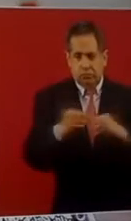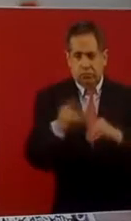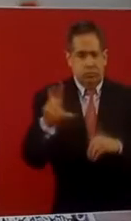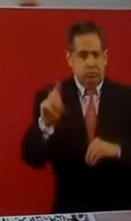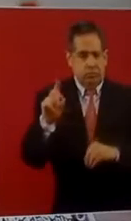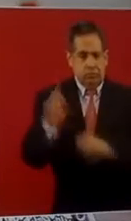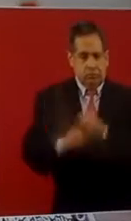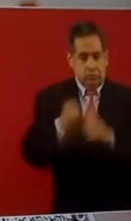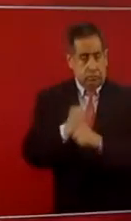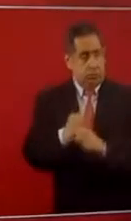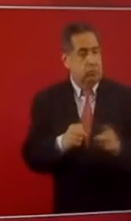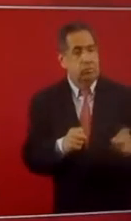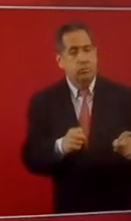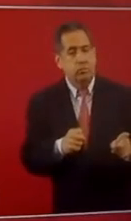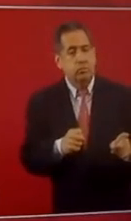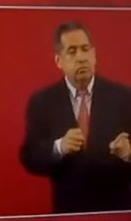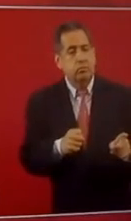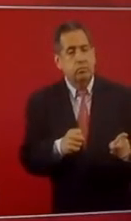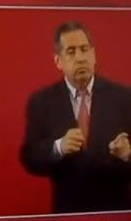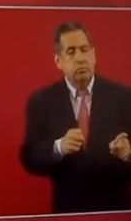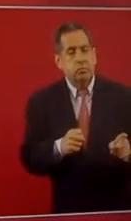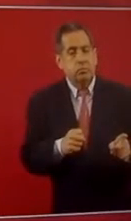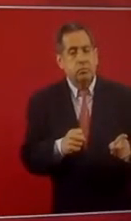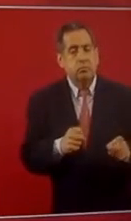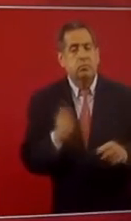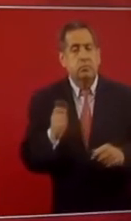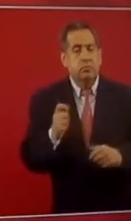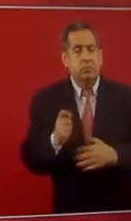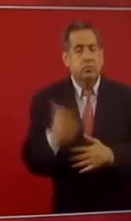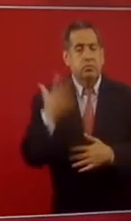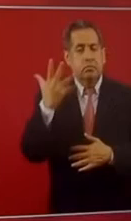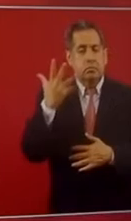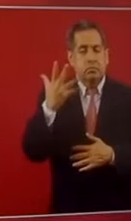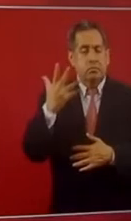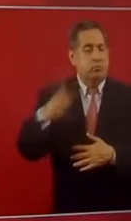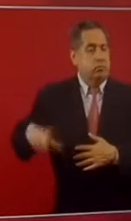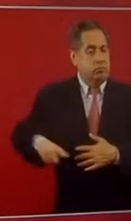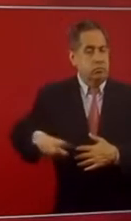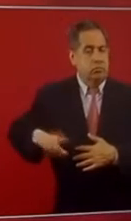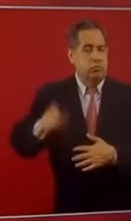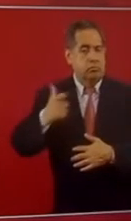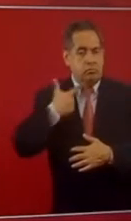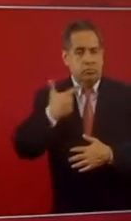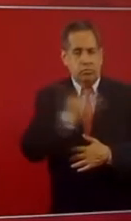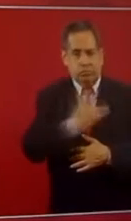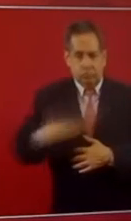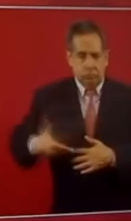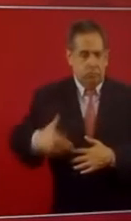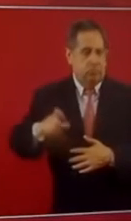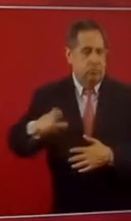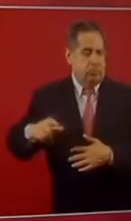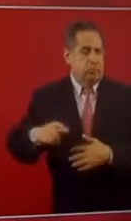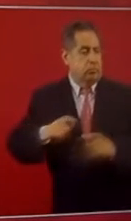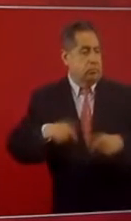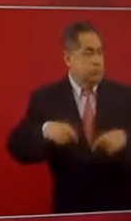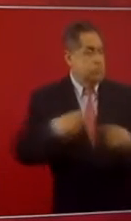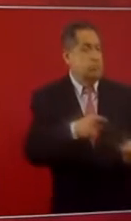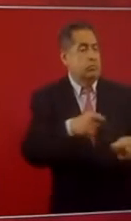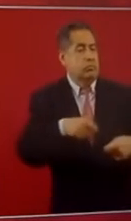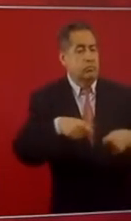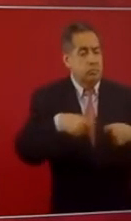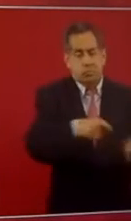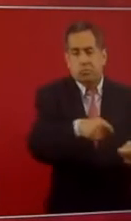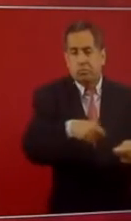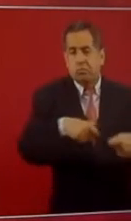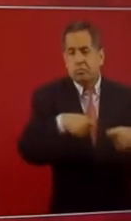Ruth Aurelia Pensamiento Morales, organizó el foro Avances, Retos y Desafíos, que se realizó en el auditorio del PRI estatal. Para